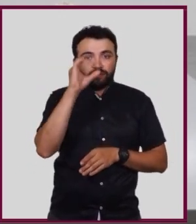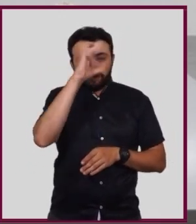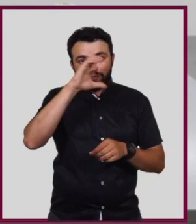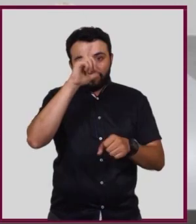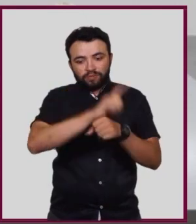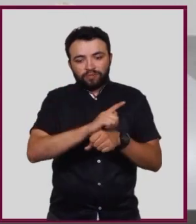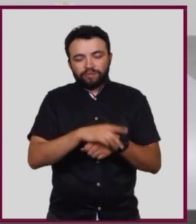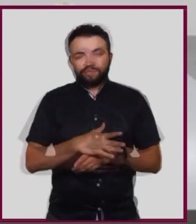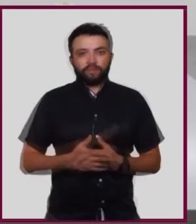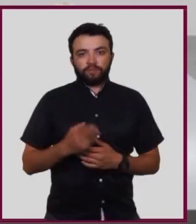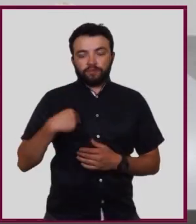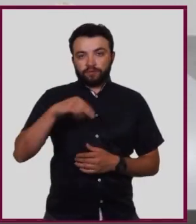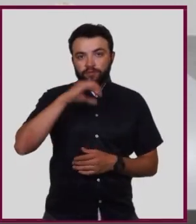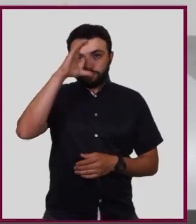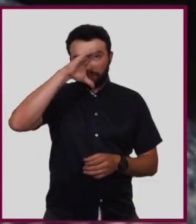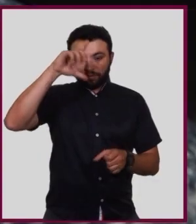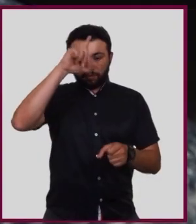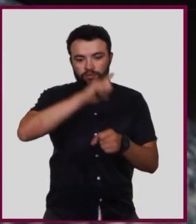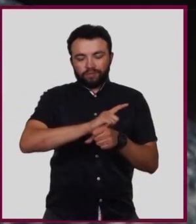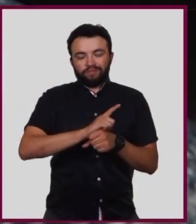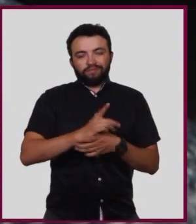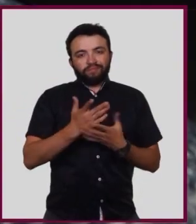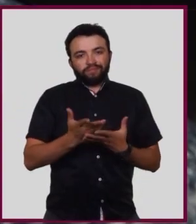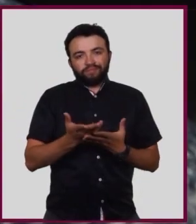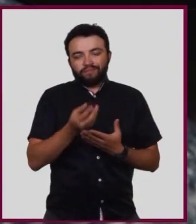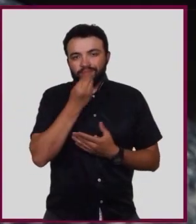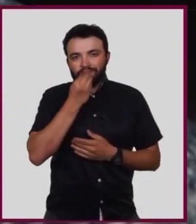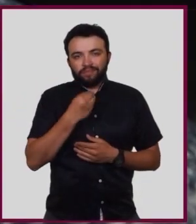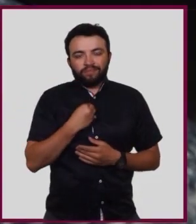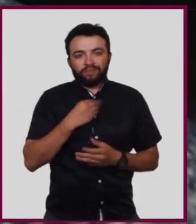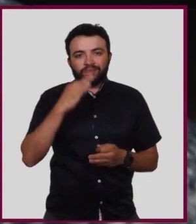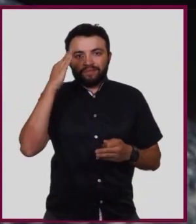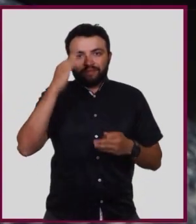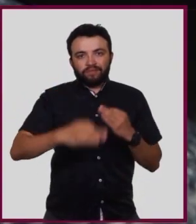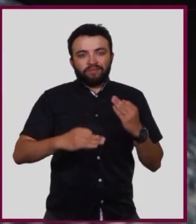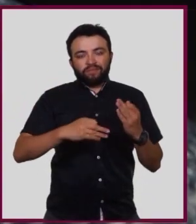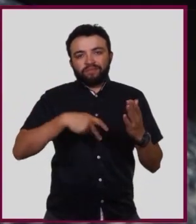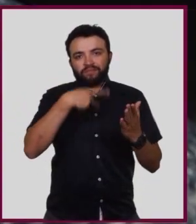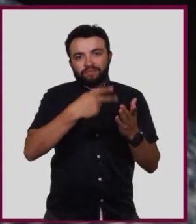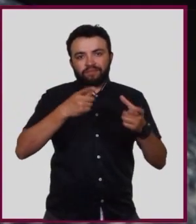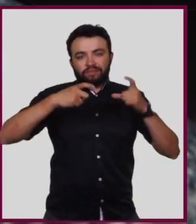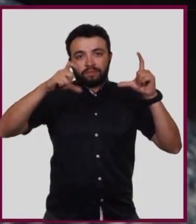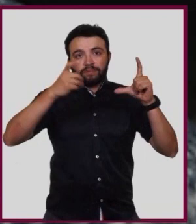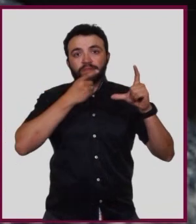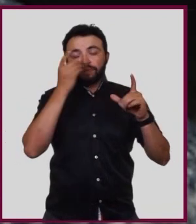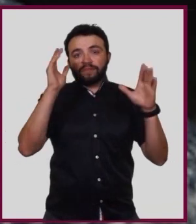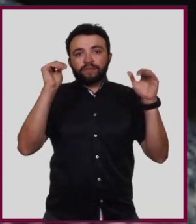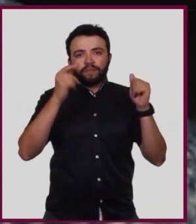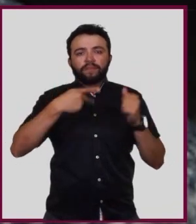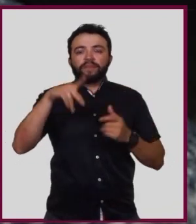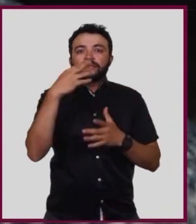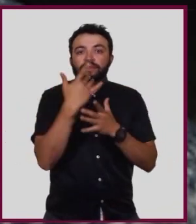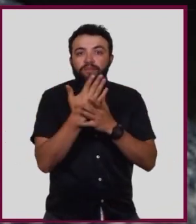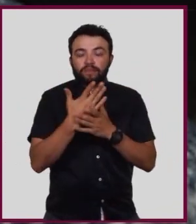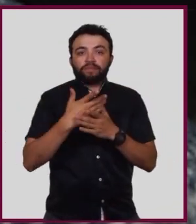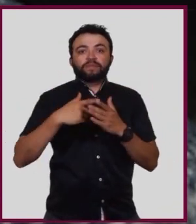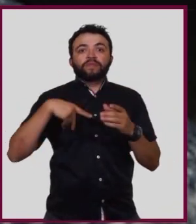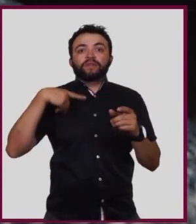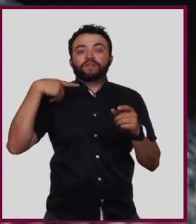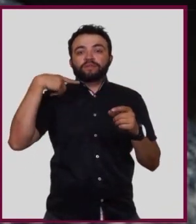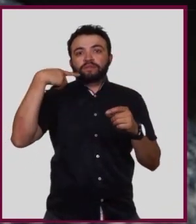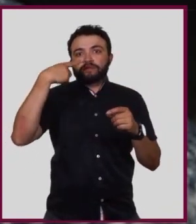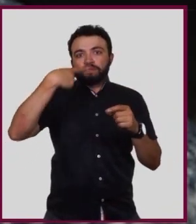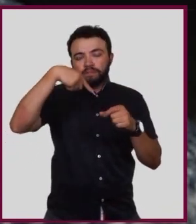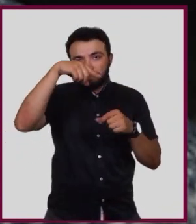nuestra historia y nuestra cultura. Lamentablemente llegamos al final de este programa. Nos despedimos, pero los esperamos en nuestro siguiente programa